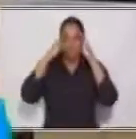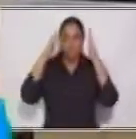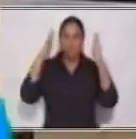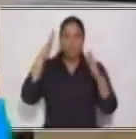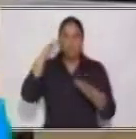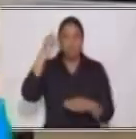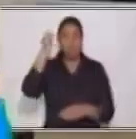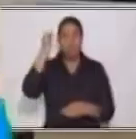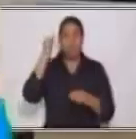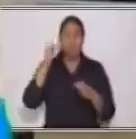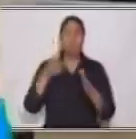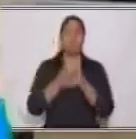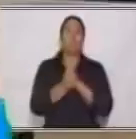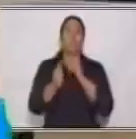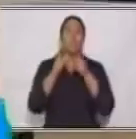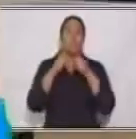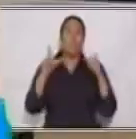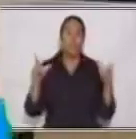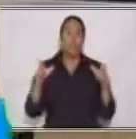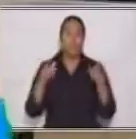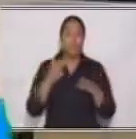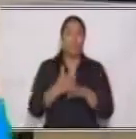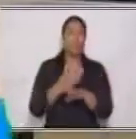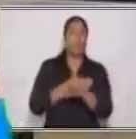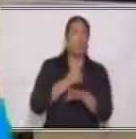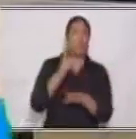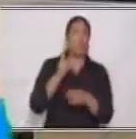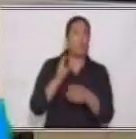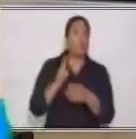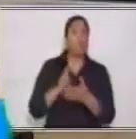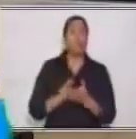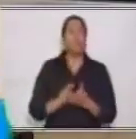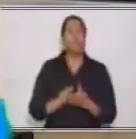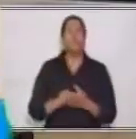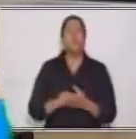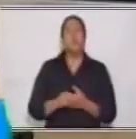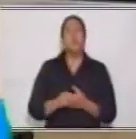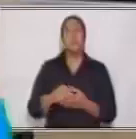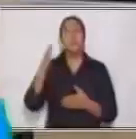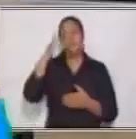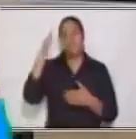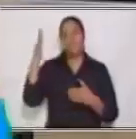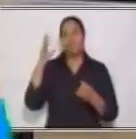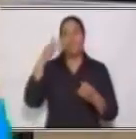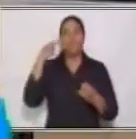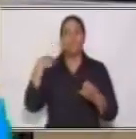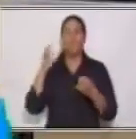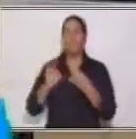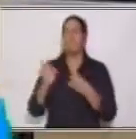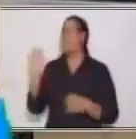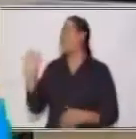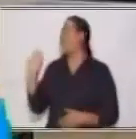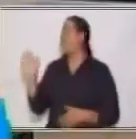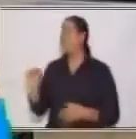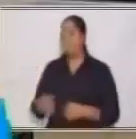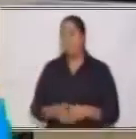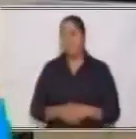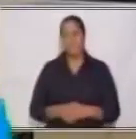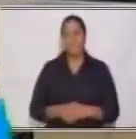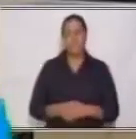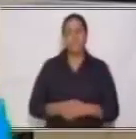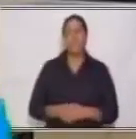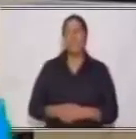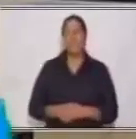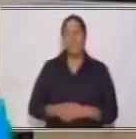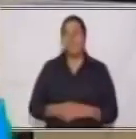habilidad lingüística. Antes de comenzar, quiero saludar a Ruth, que está con nosotros por lengua de señas. Hola